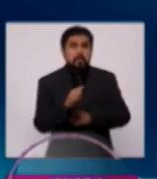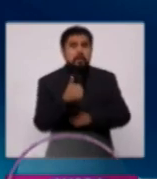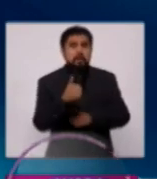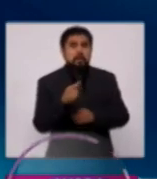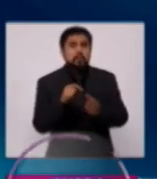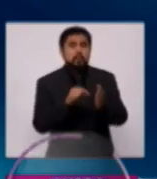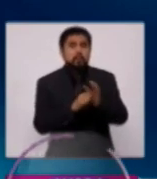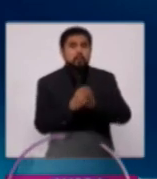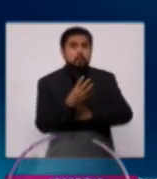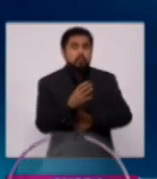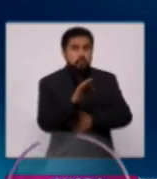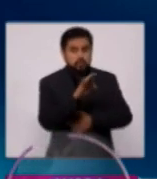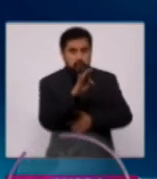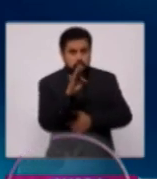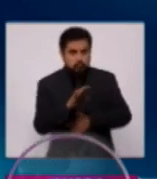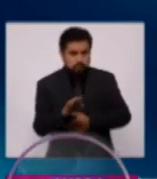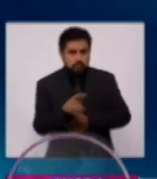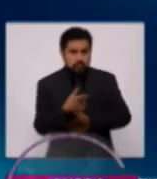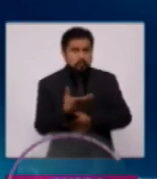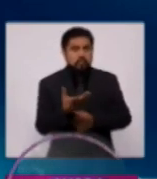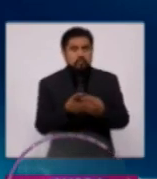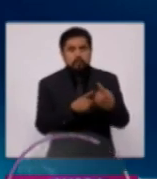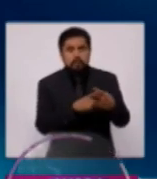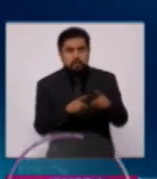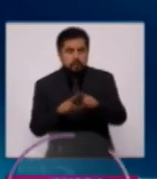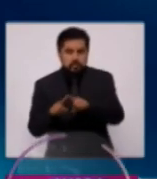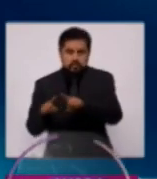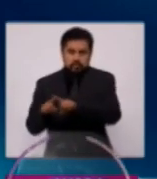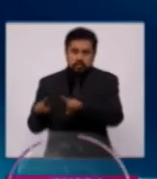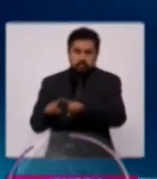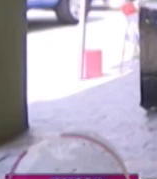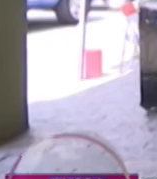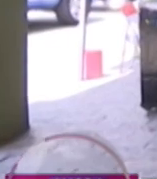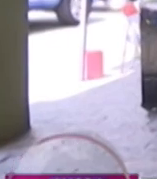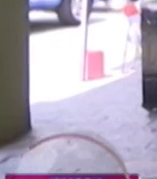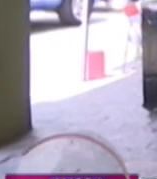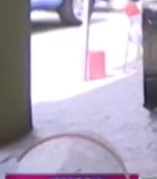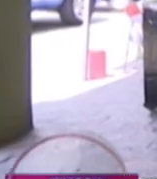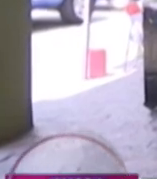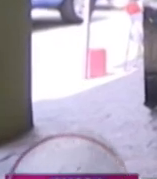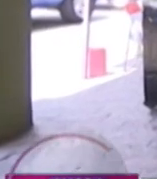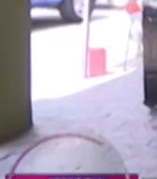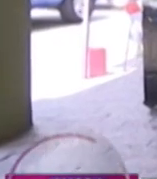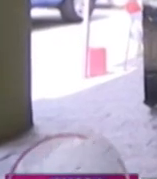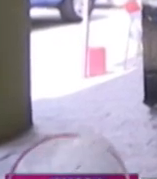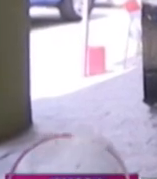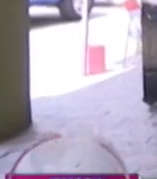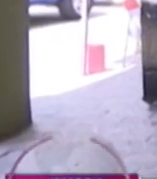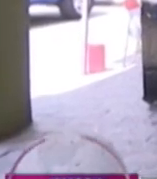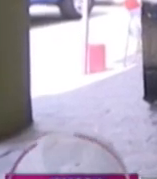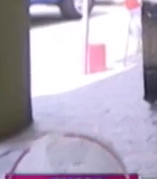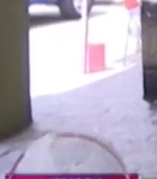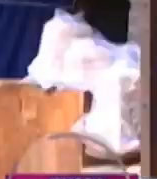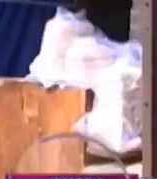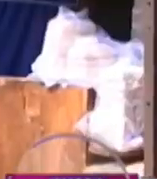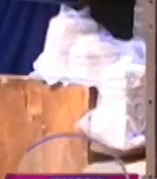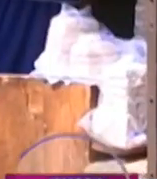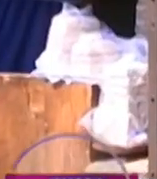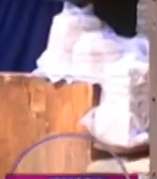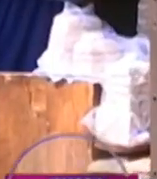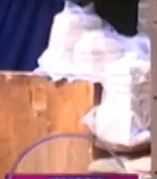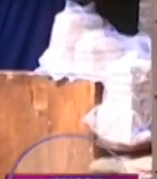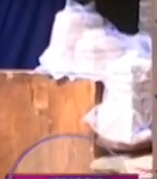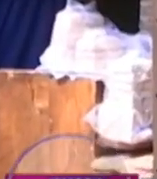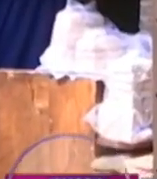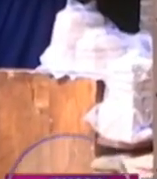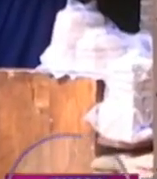en 2022 el ingreso promedio trimestral por persona fue de 24.414 pesos. Para los hombres, este monto fue